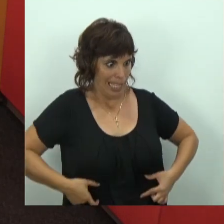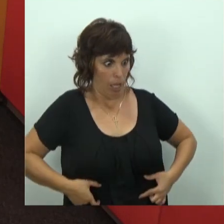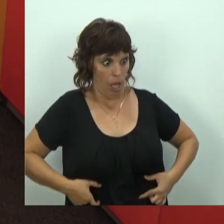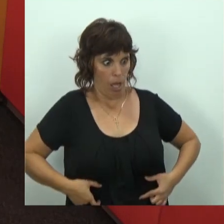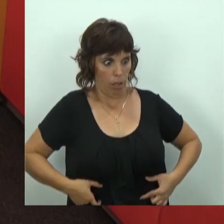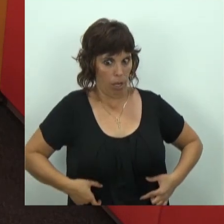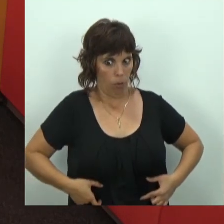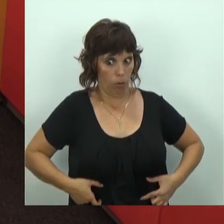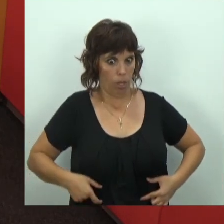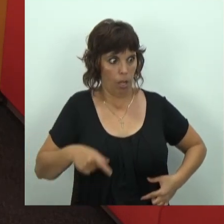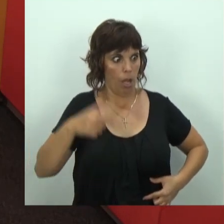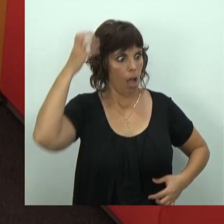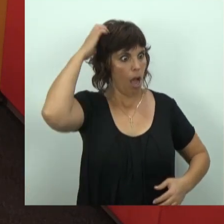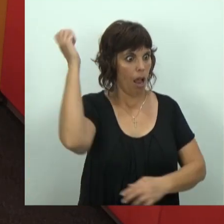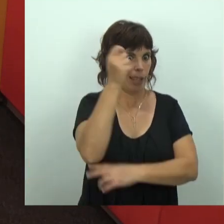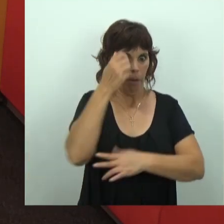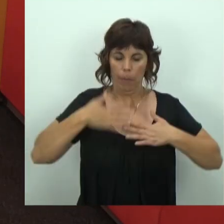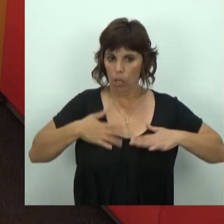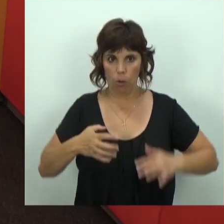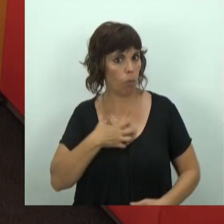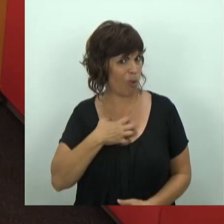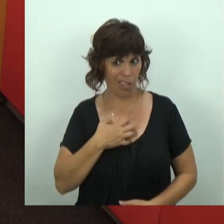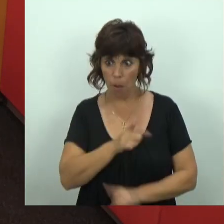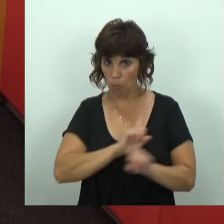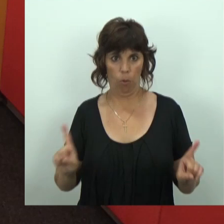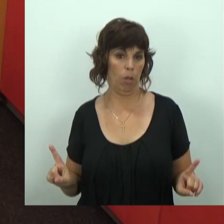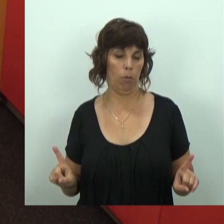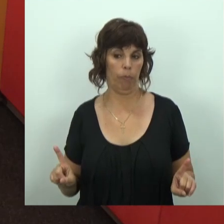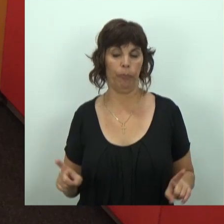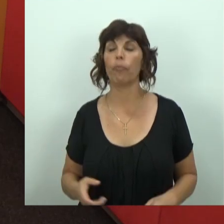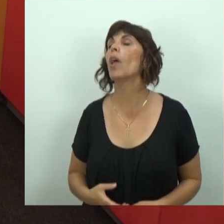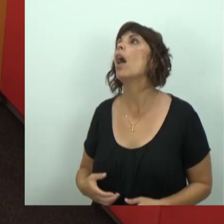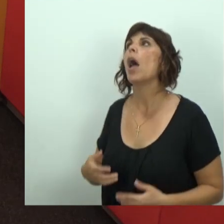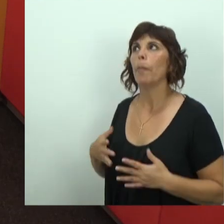Dijo, Señor, ¿quieres que persiga